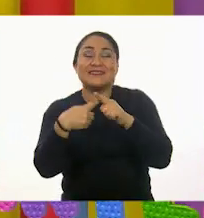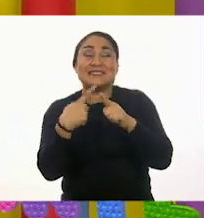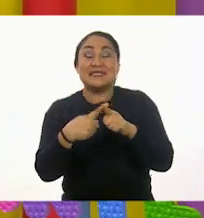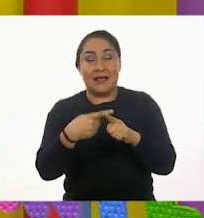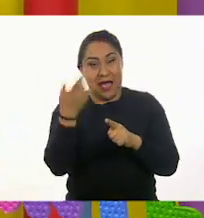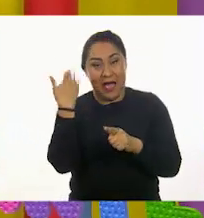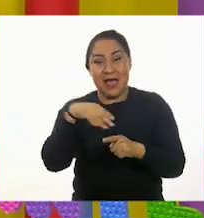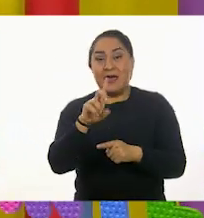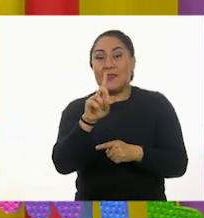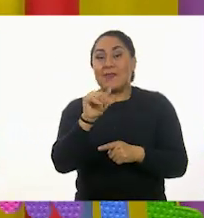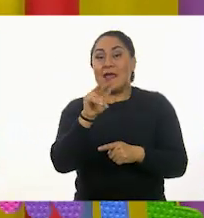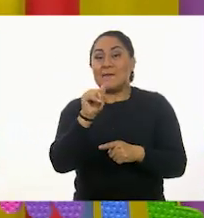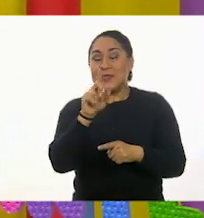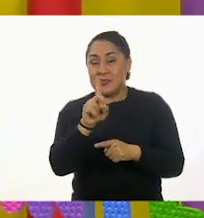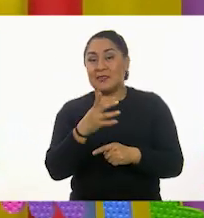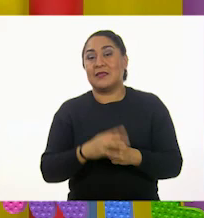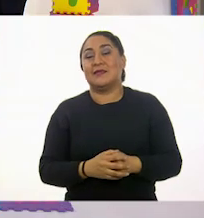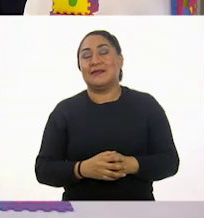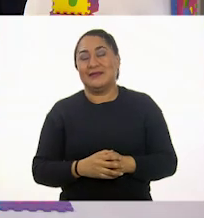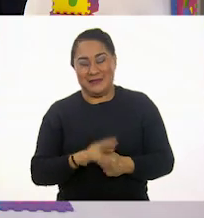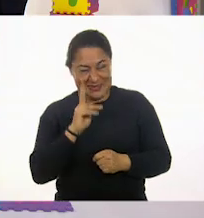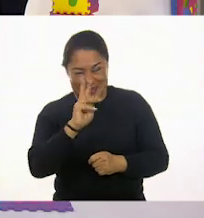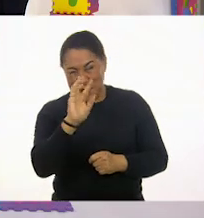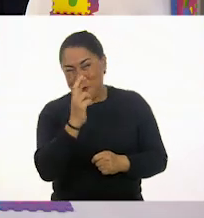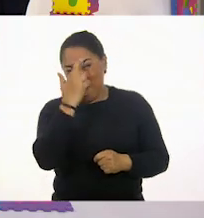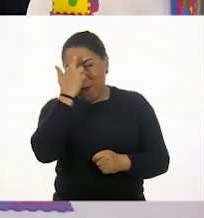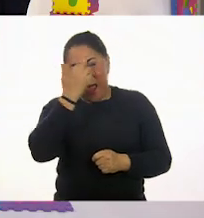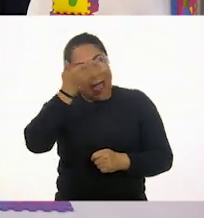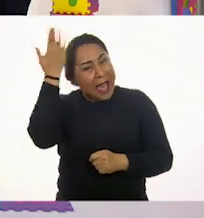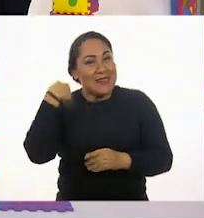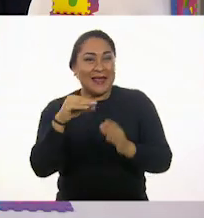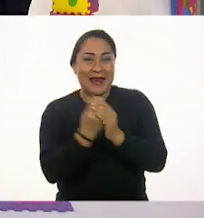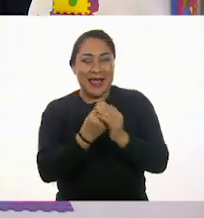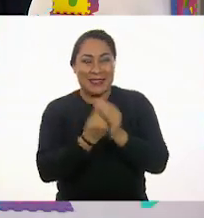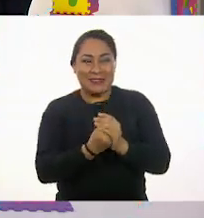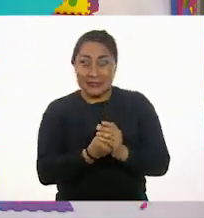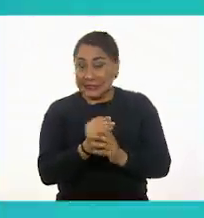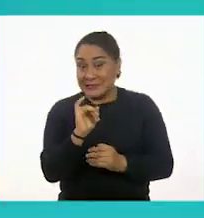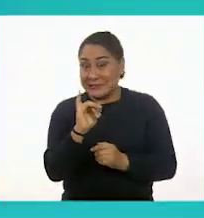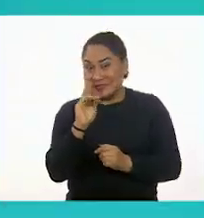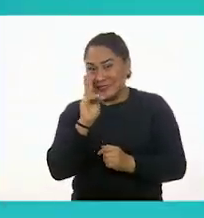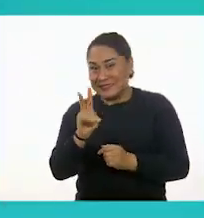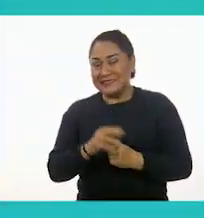David Alfaro Siqueiros. Vamos a recordarlo. ¿Vamos?